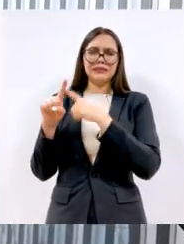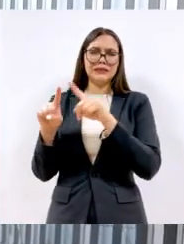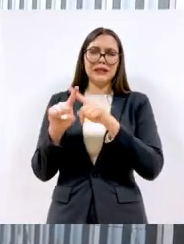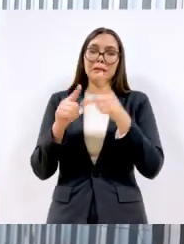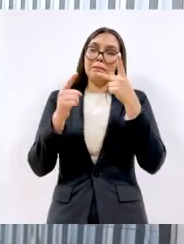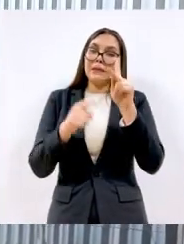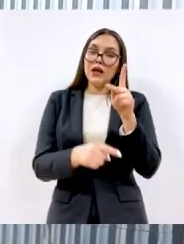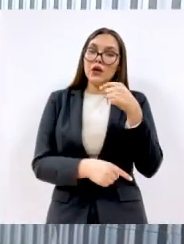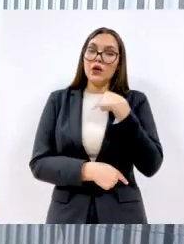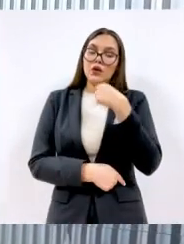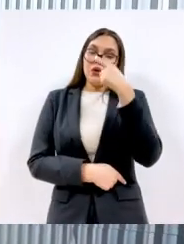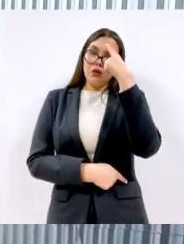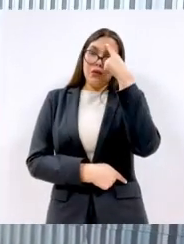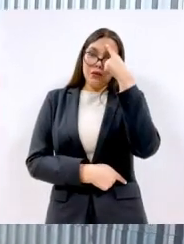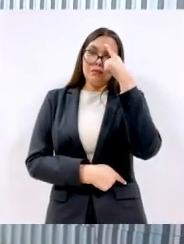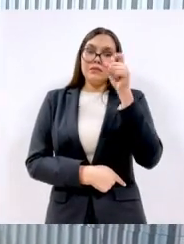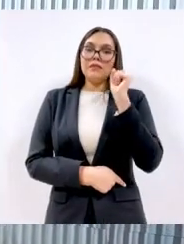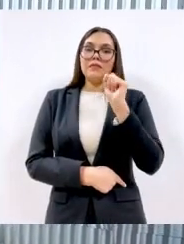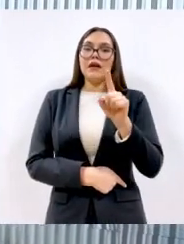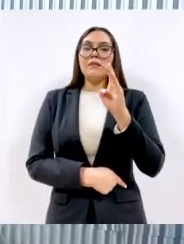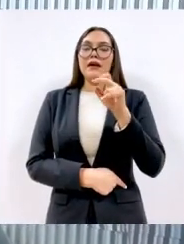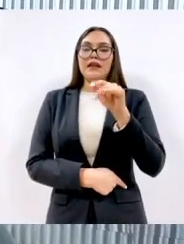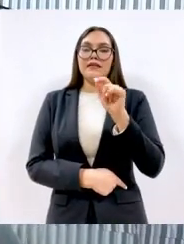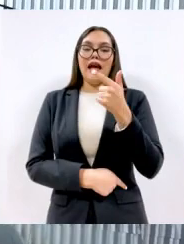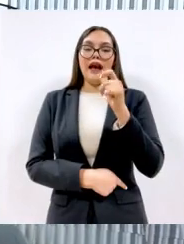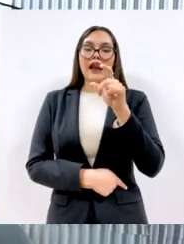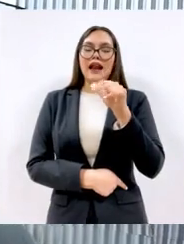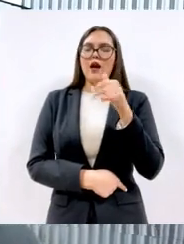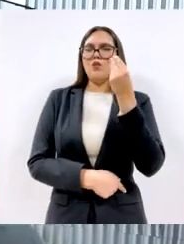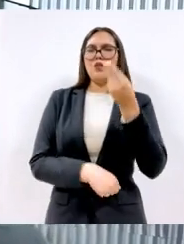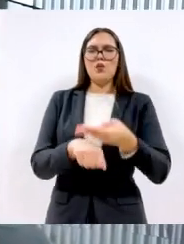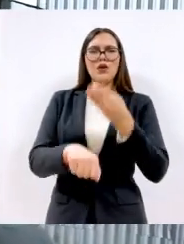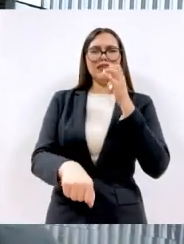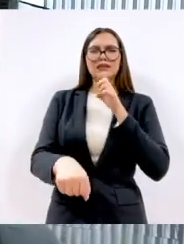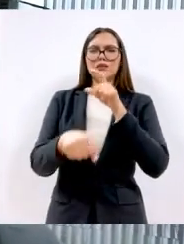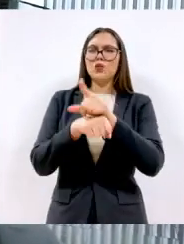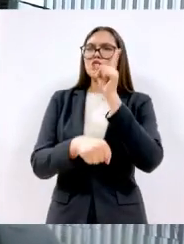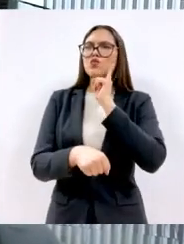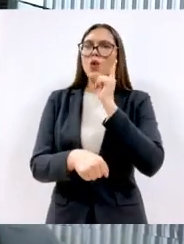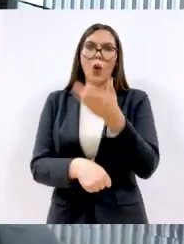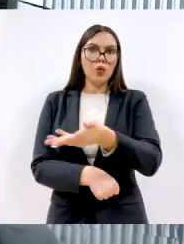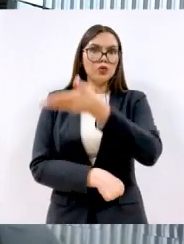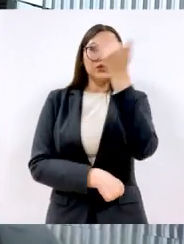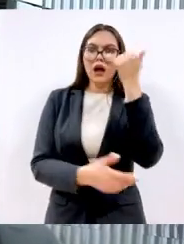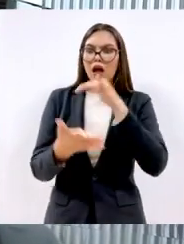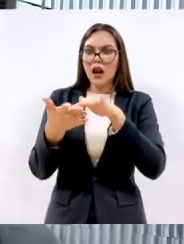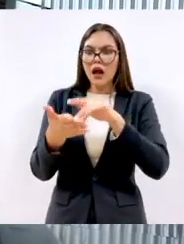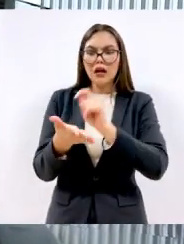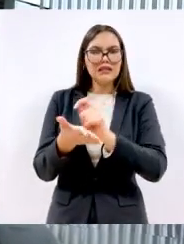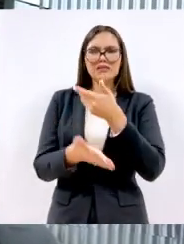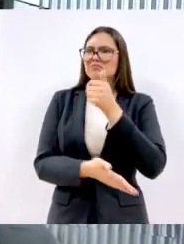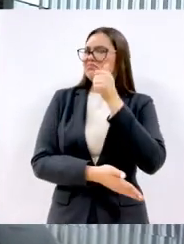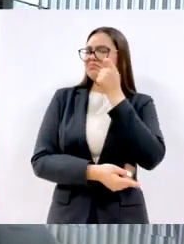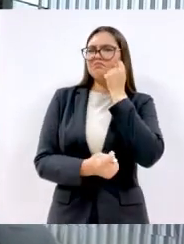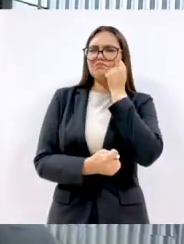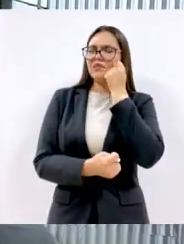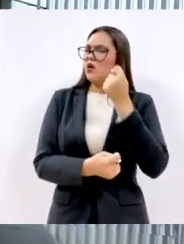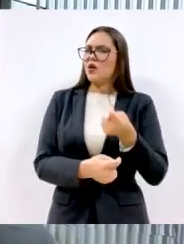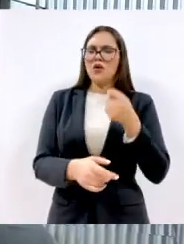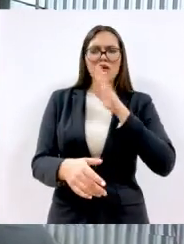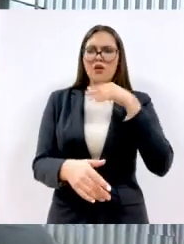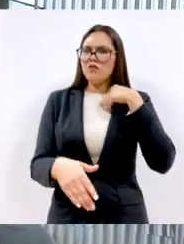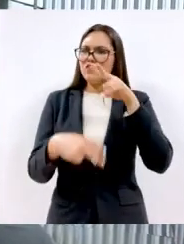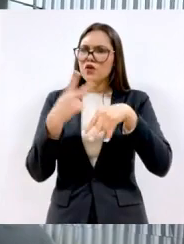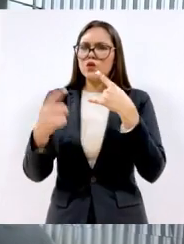pues muchísimas, pero Benita Galeana me parece que es muy especial porque ella llegó a la lucha sin saber leer ni escribirlo. Entonces